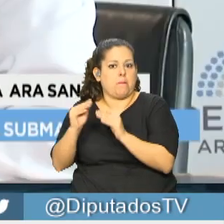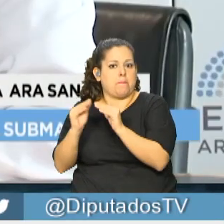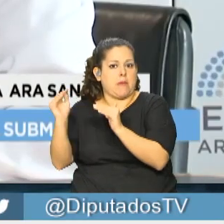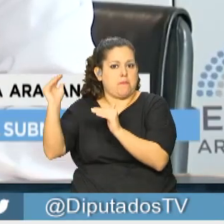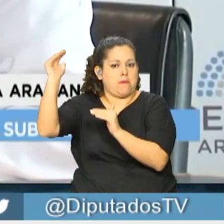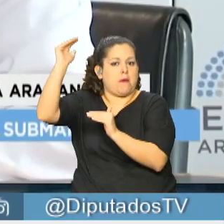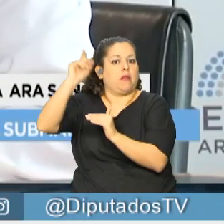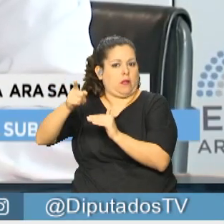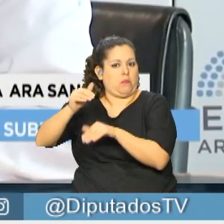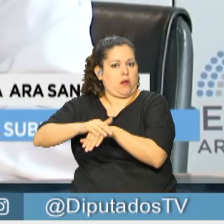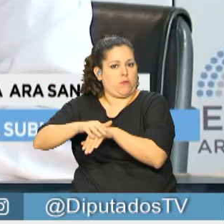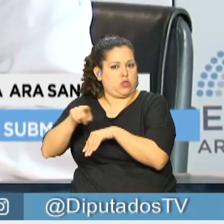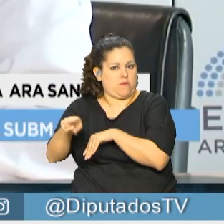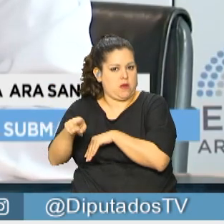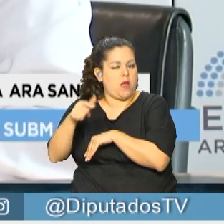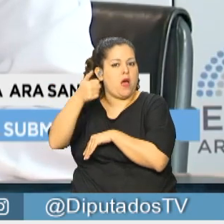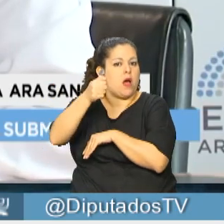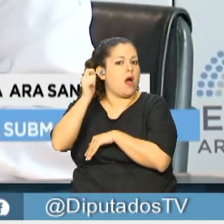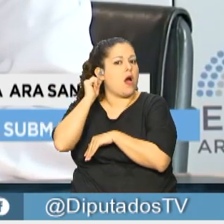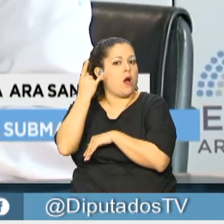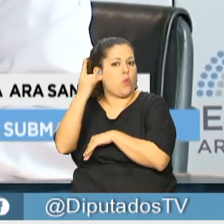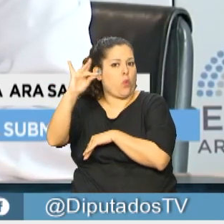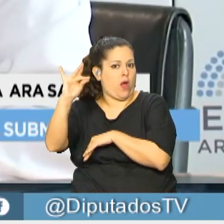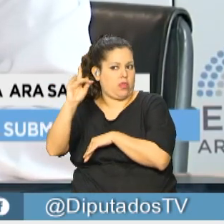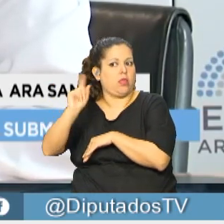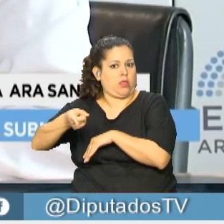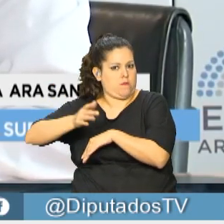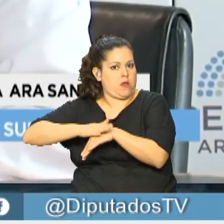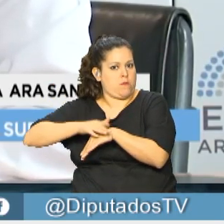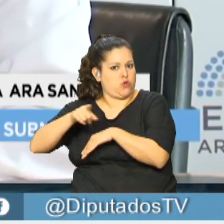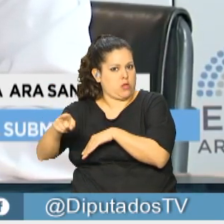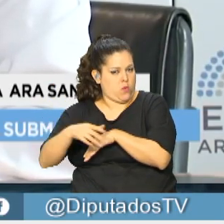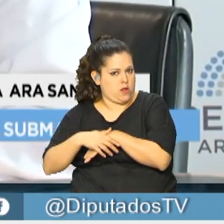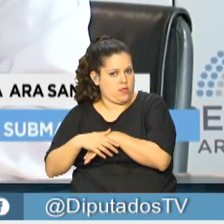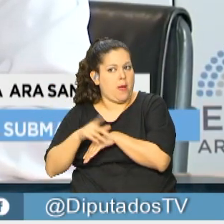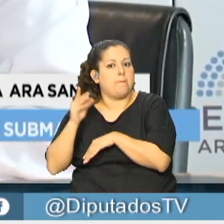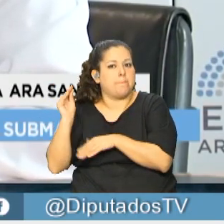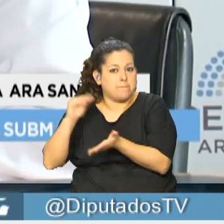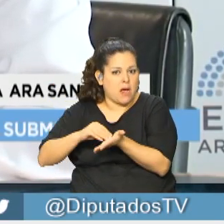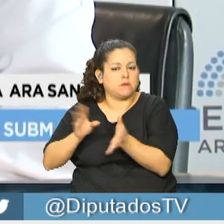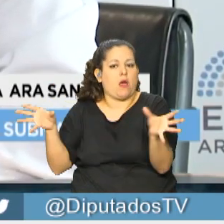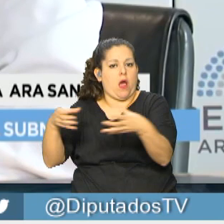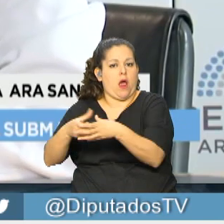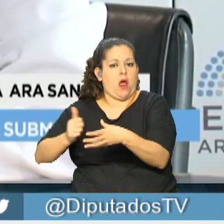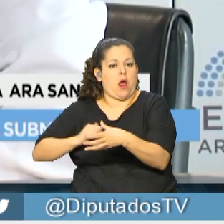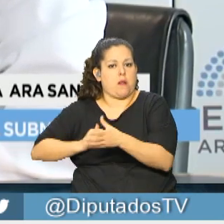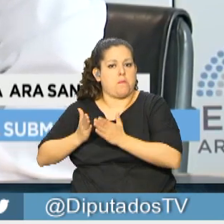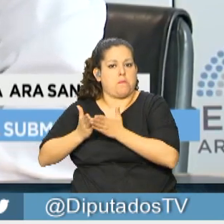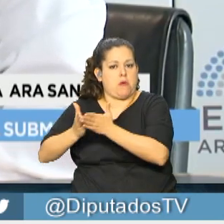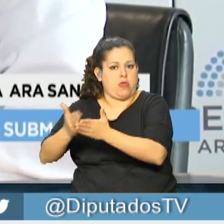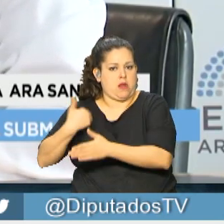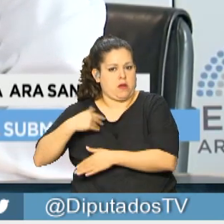digamos, de la Armada Argentina. Así que ha sido un trabajo